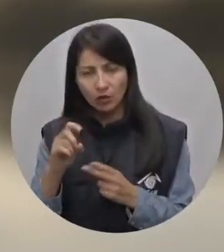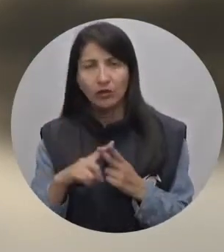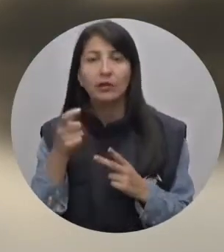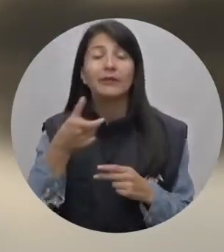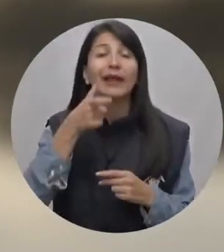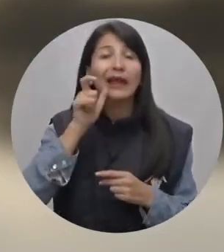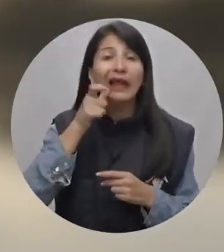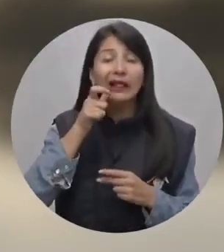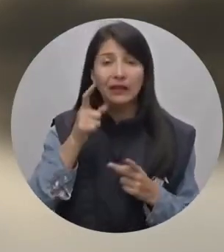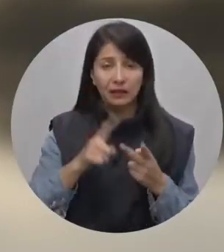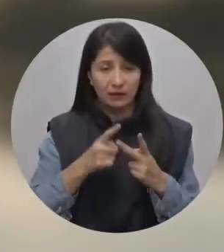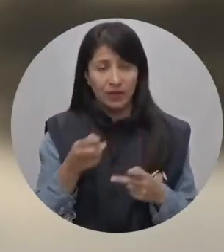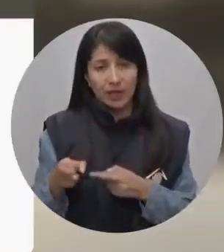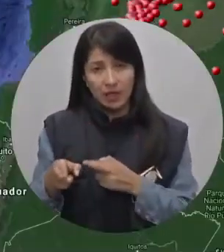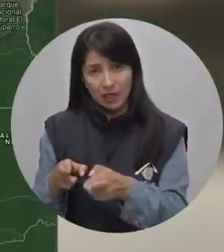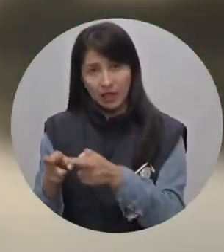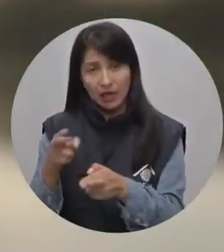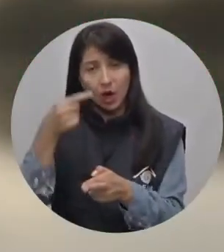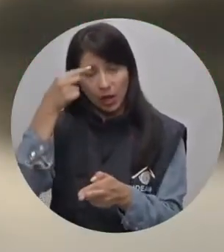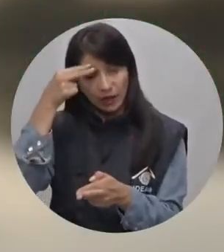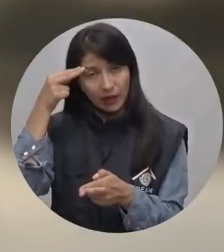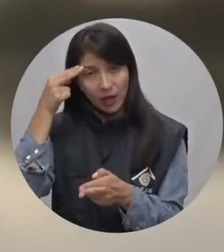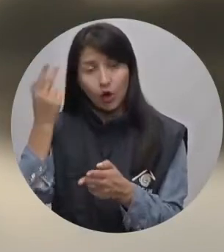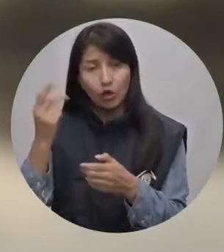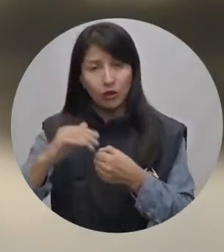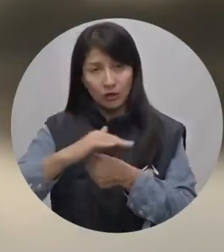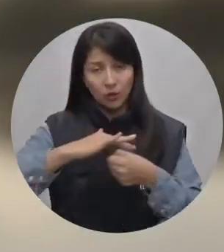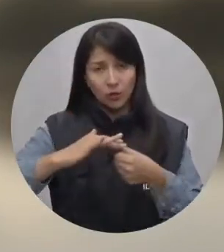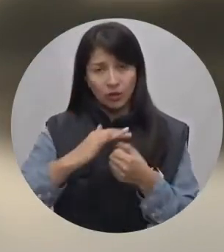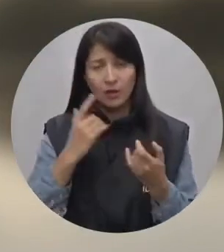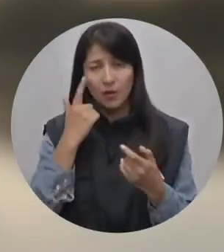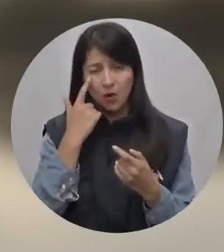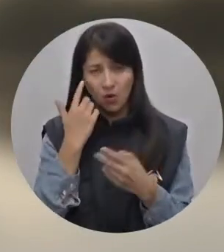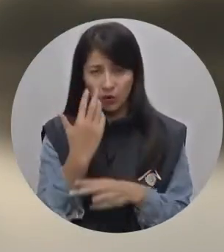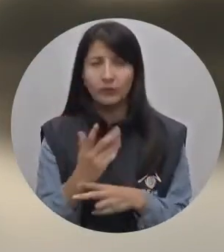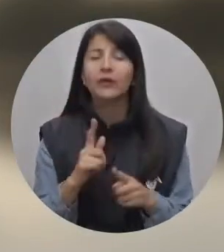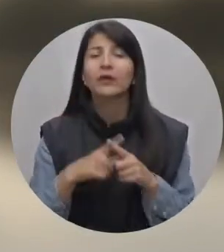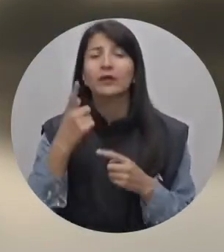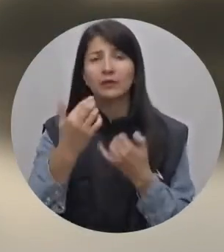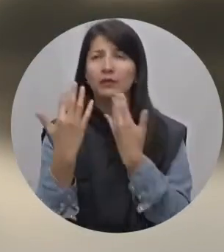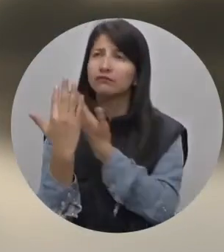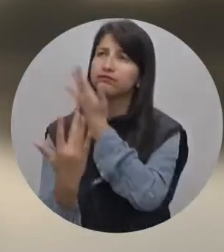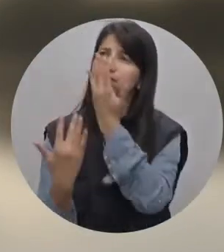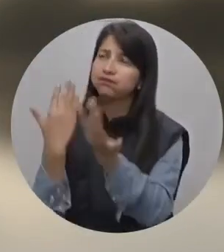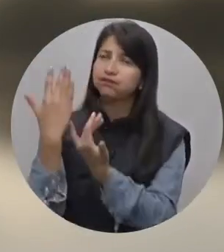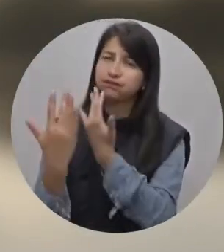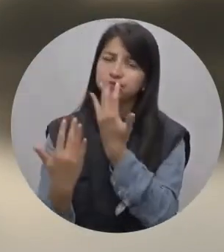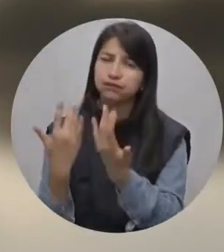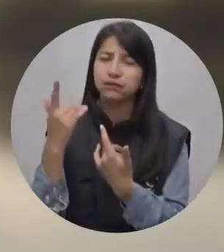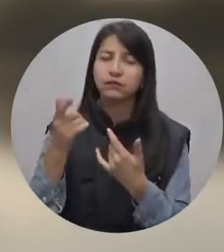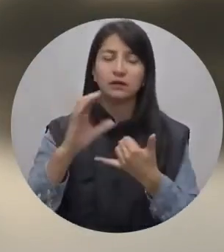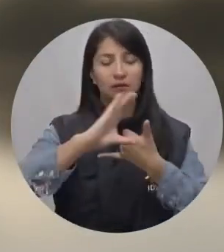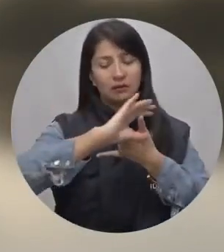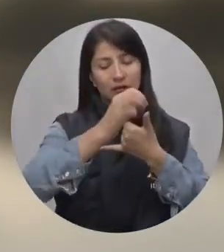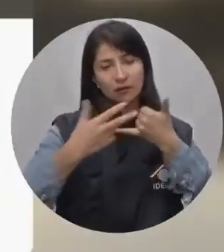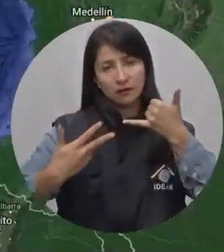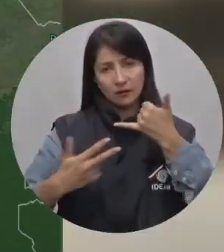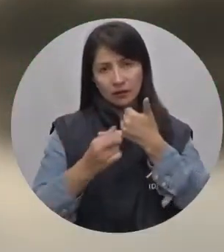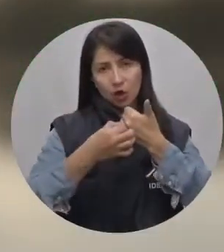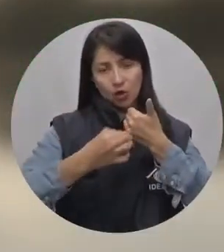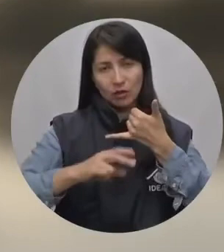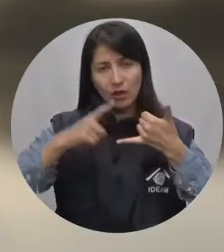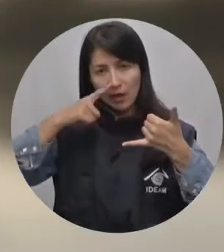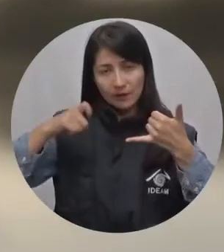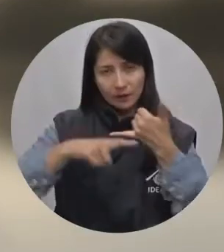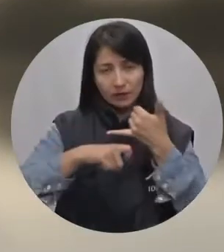Cauca. Alerta roja por incendios en las regiones Caribe, Andina, Llanos Orientales y la Amazonía. Sigue la alerta